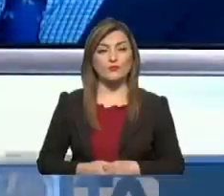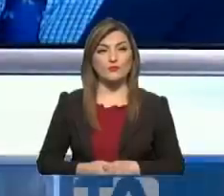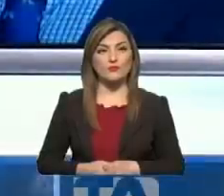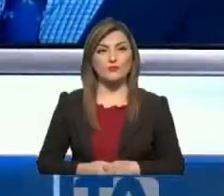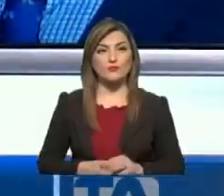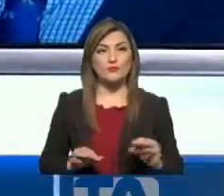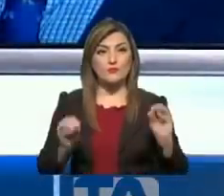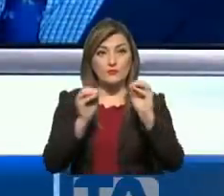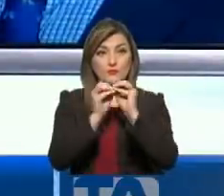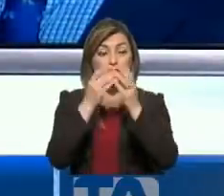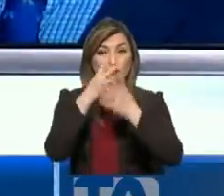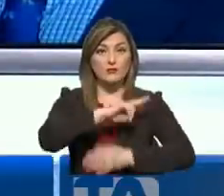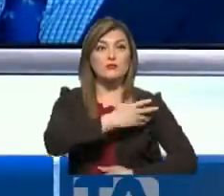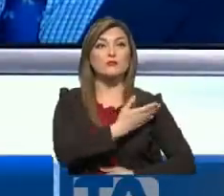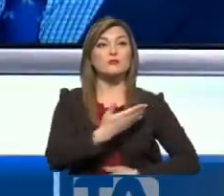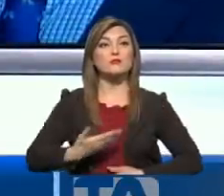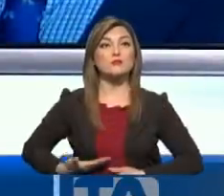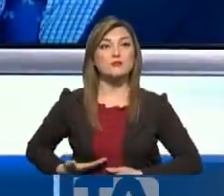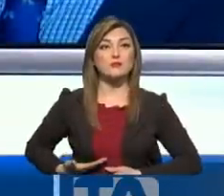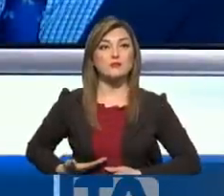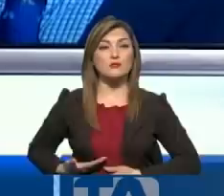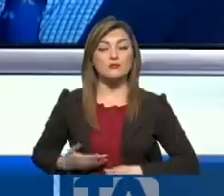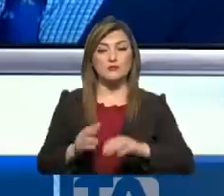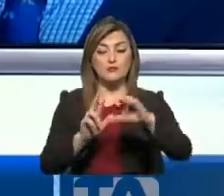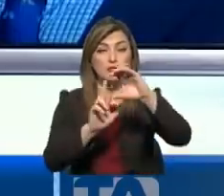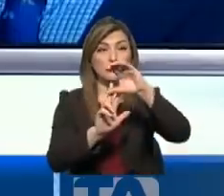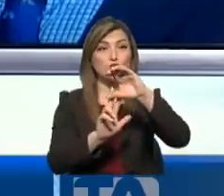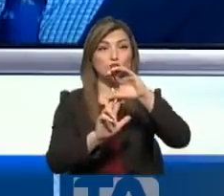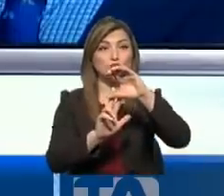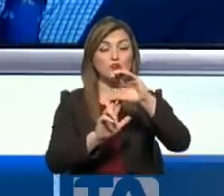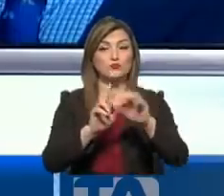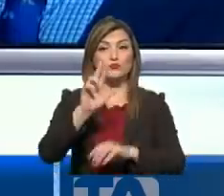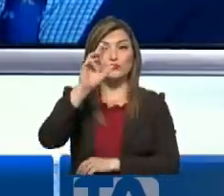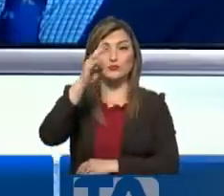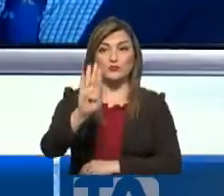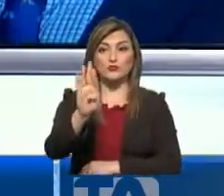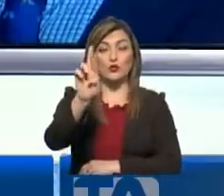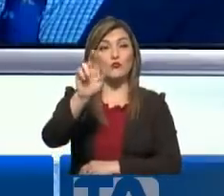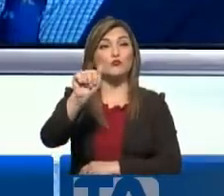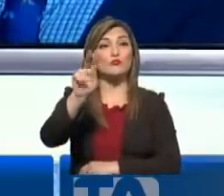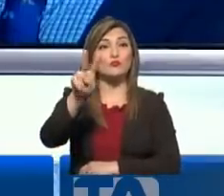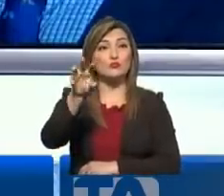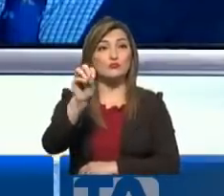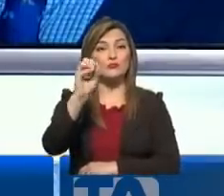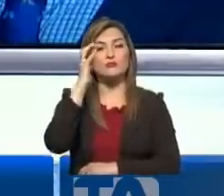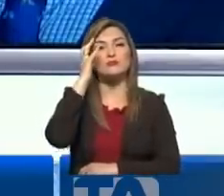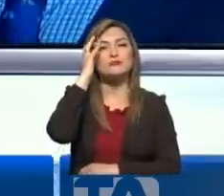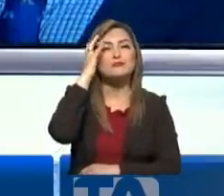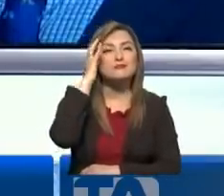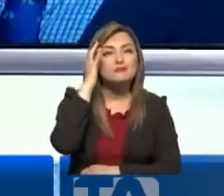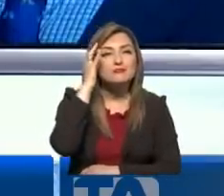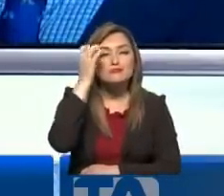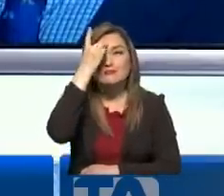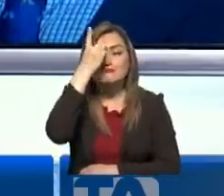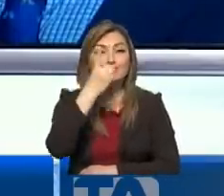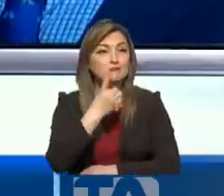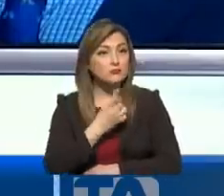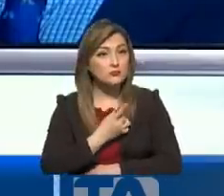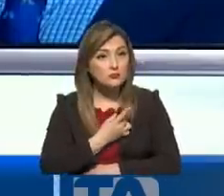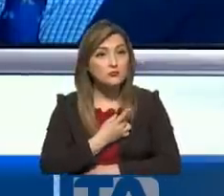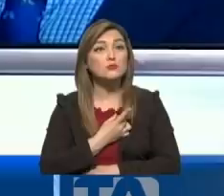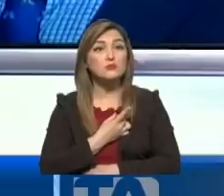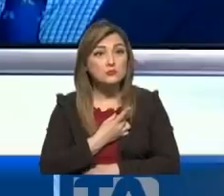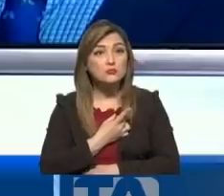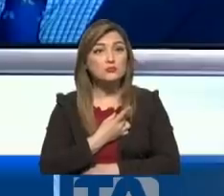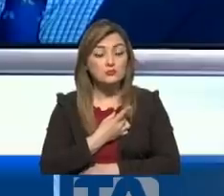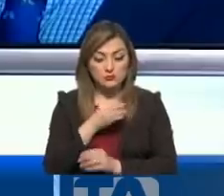Seguimos, amigos. El vicepresidente del Consejo de Participación Ciudadana, Francisco Bravo, se muestra preocupado por las decisiones que se han tomado